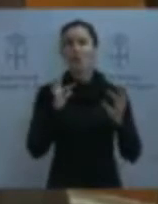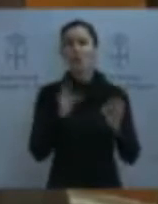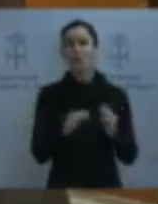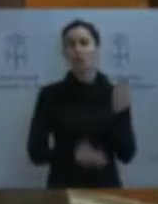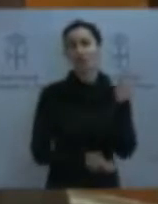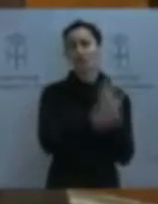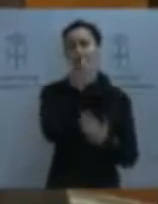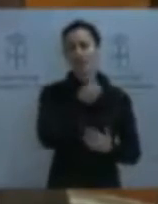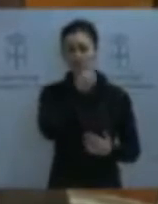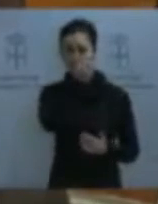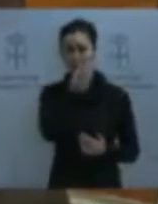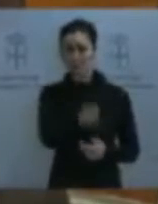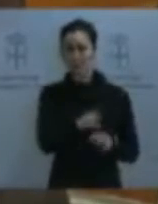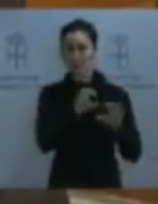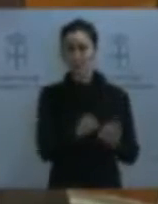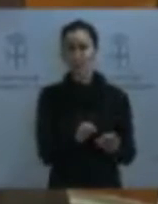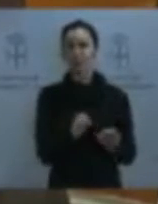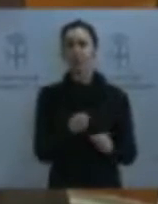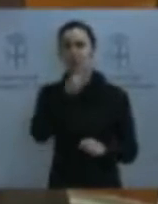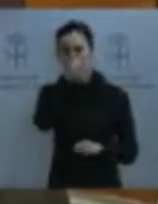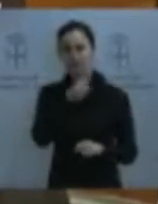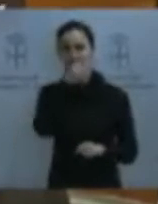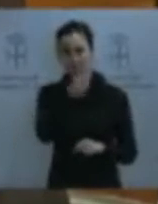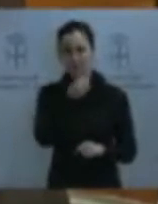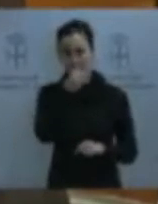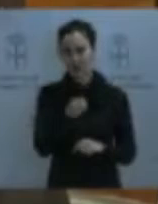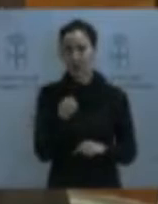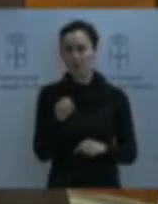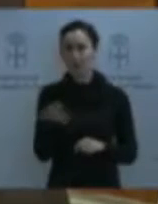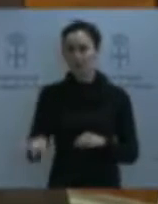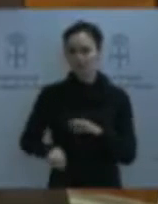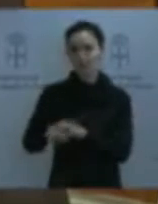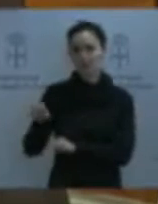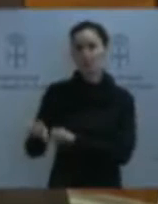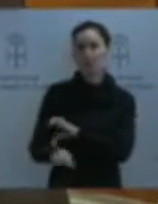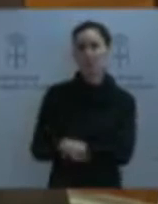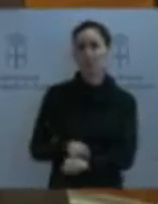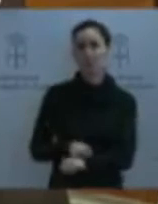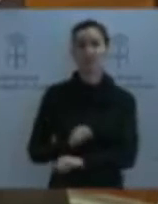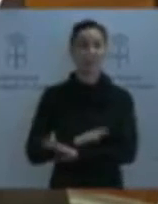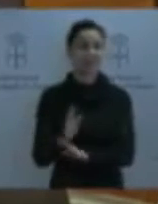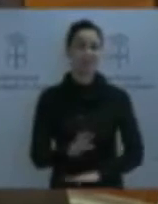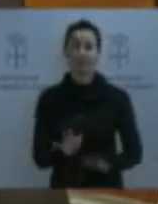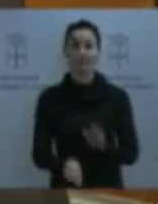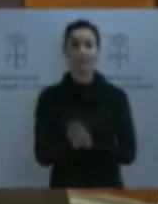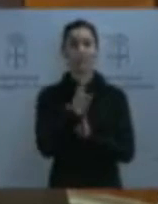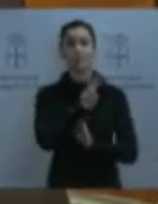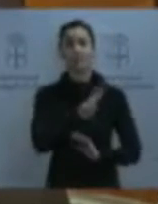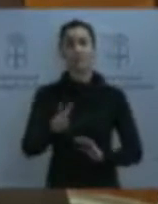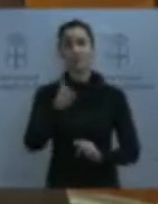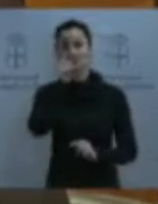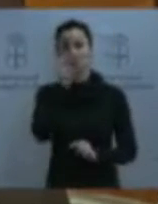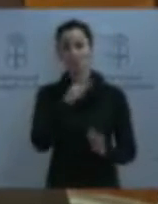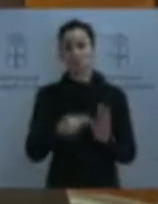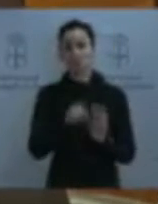gobiernos socialistas asturianos. La entrada de Solchaga en Duro se produjo el 22 de junio de 2011. Decía que para emprender una nueva etapa